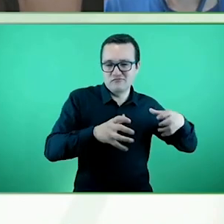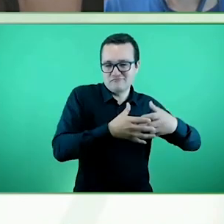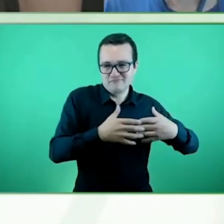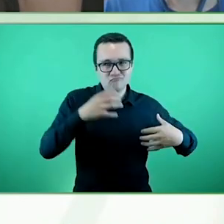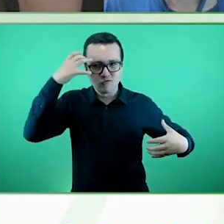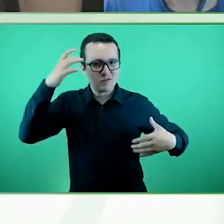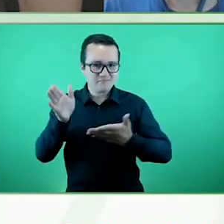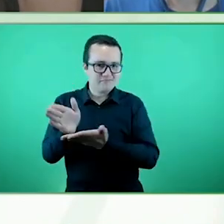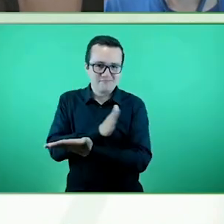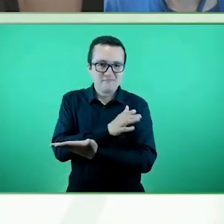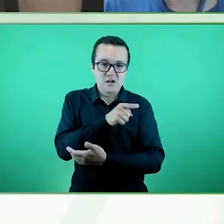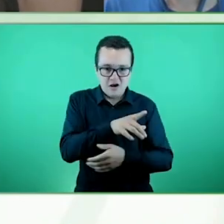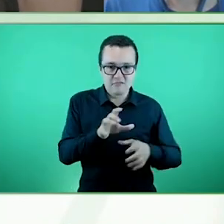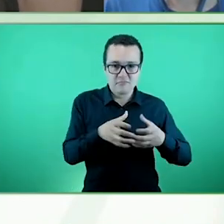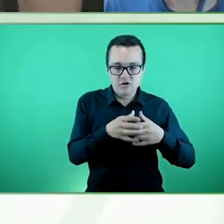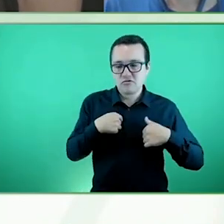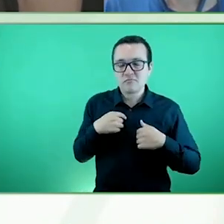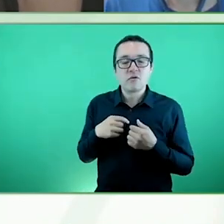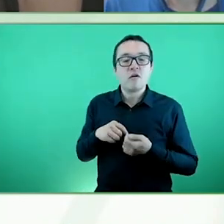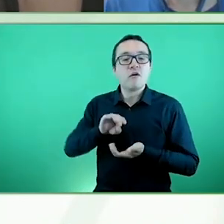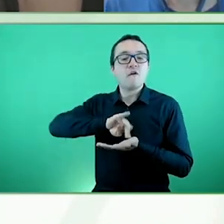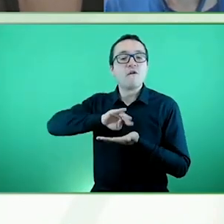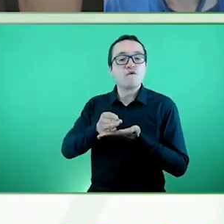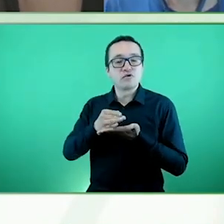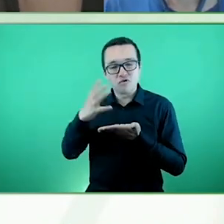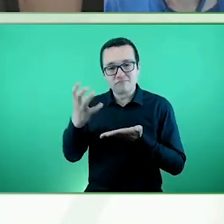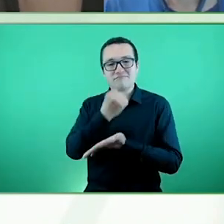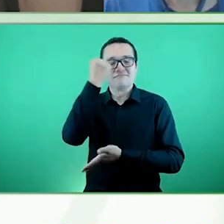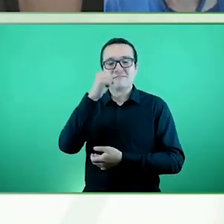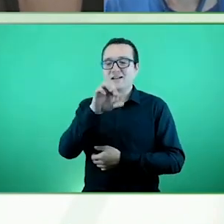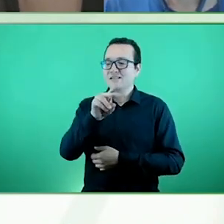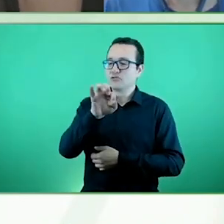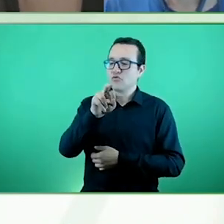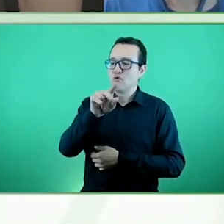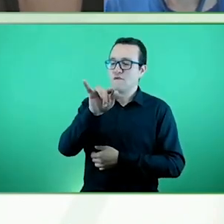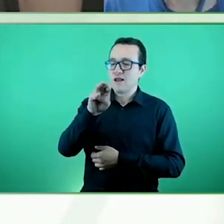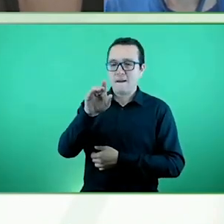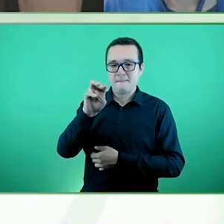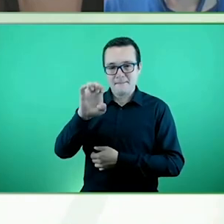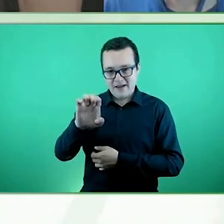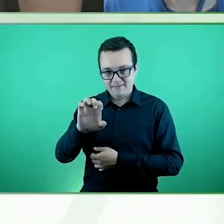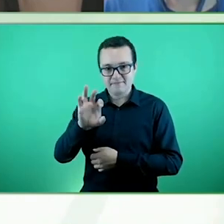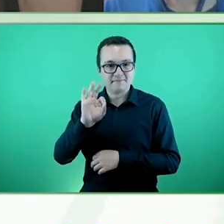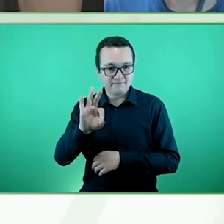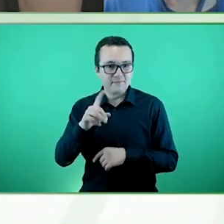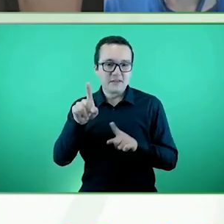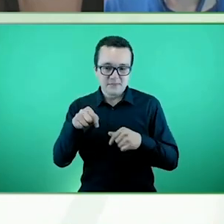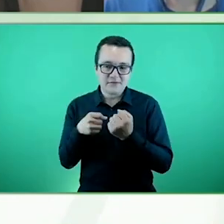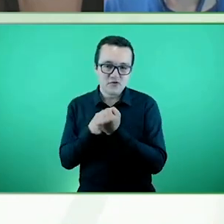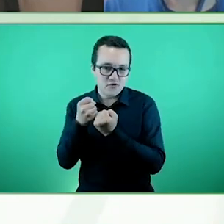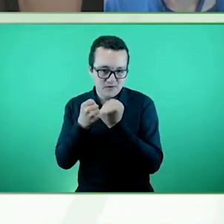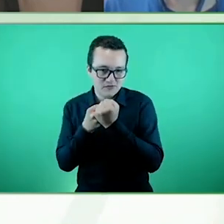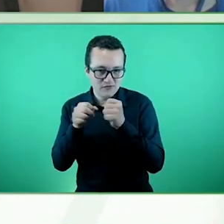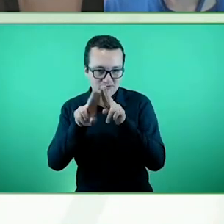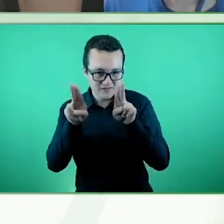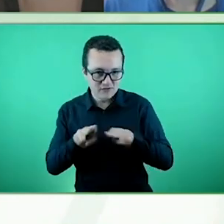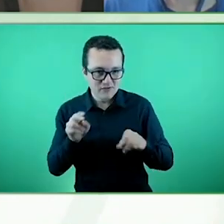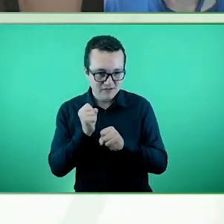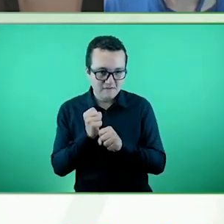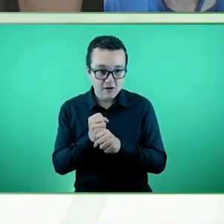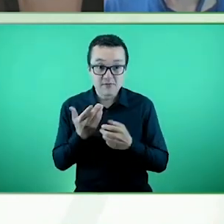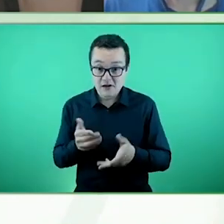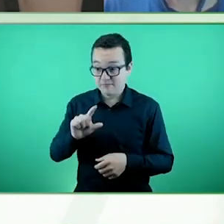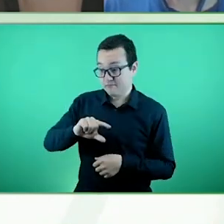de cooperación internacional de la Fundación. Así que bueno, ahora las dejo con Jimena Luna, quien nos va